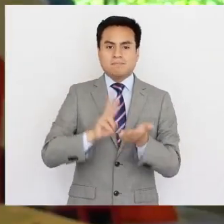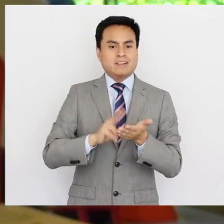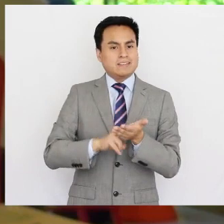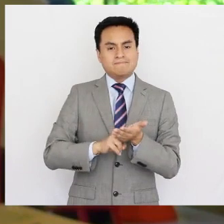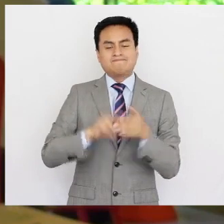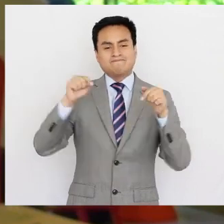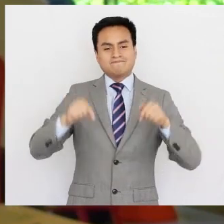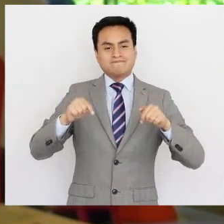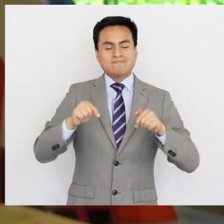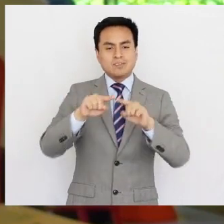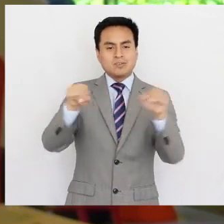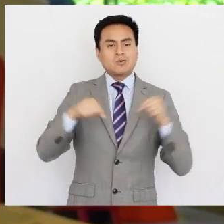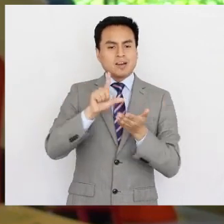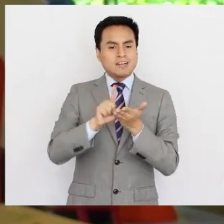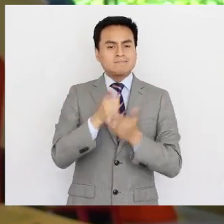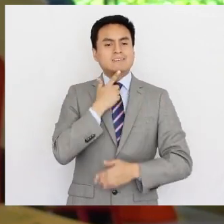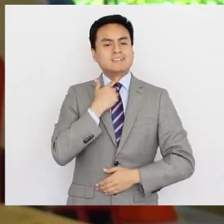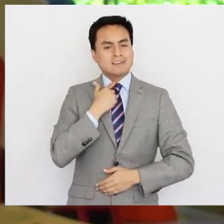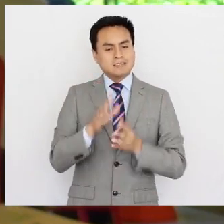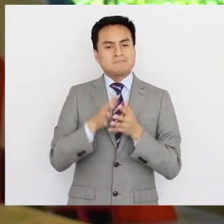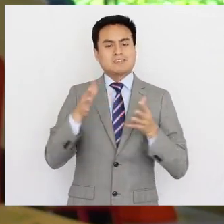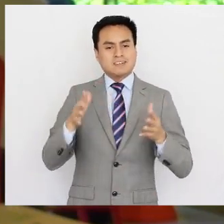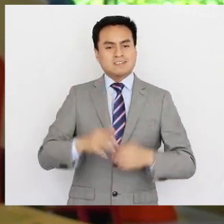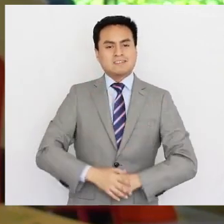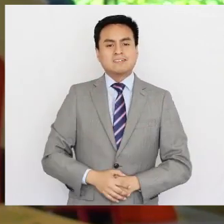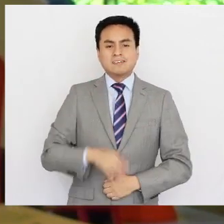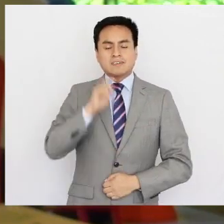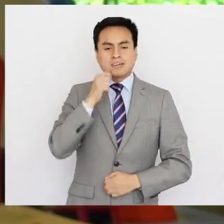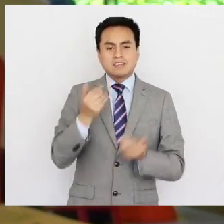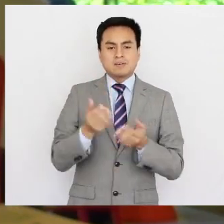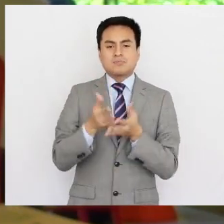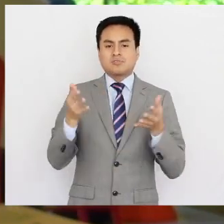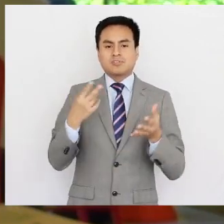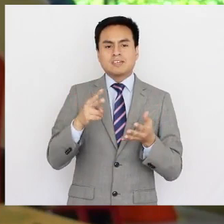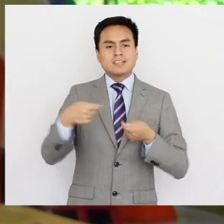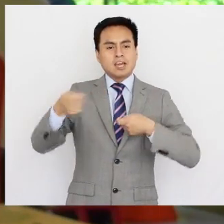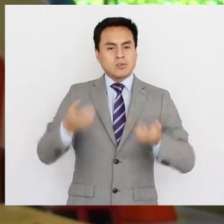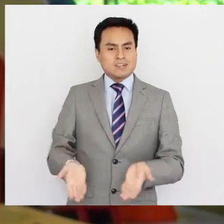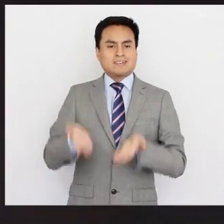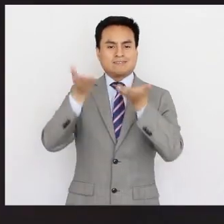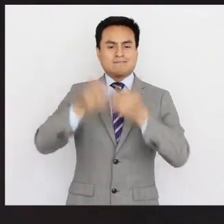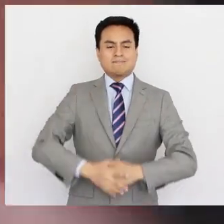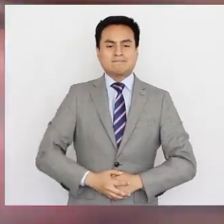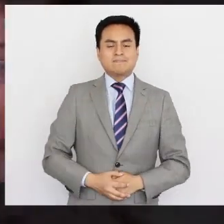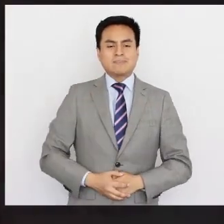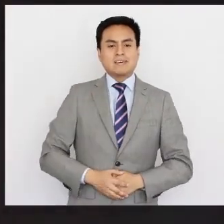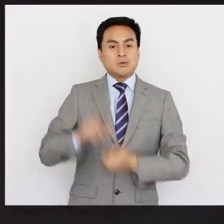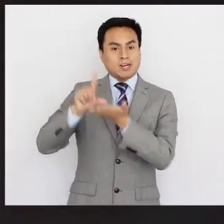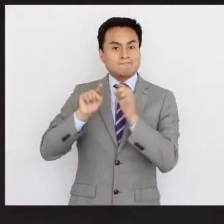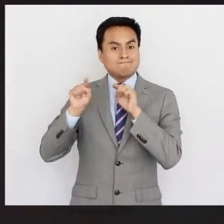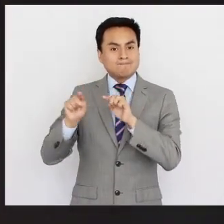es un espacio re interesante, muy interesante y que les va a servir mucho para hacer crecer su negocio. Startup